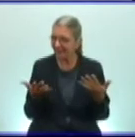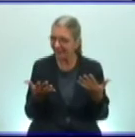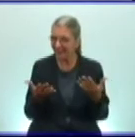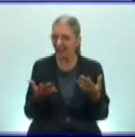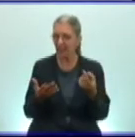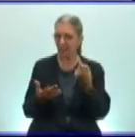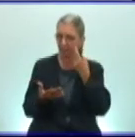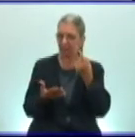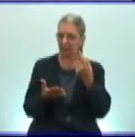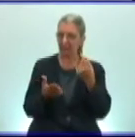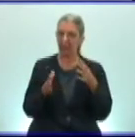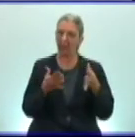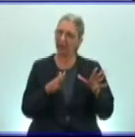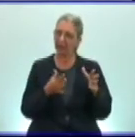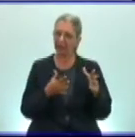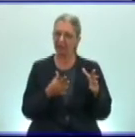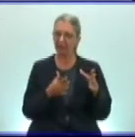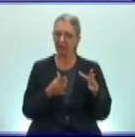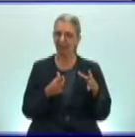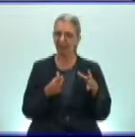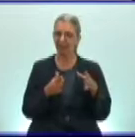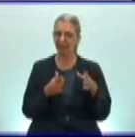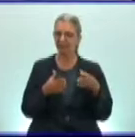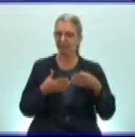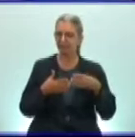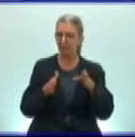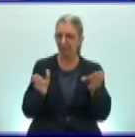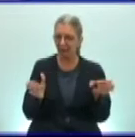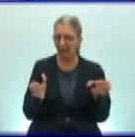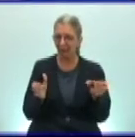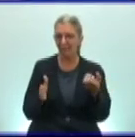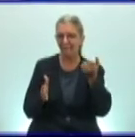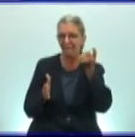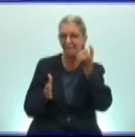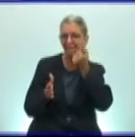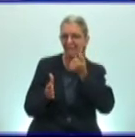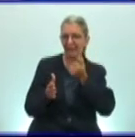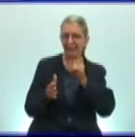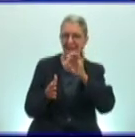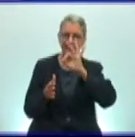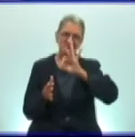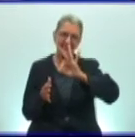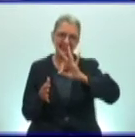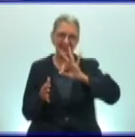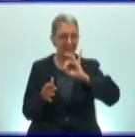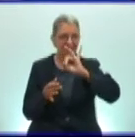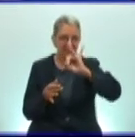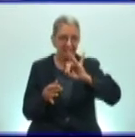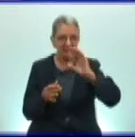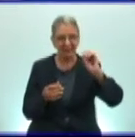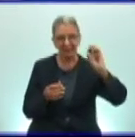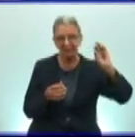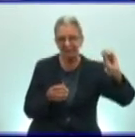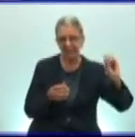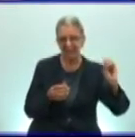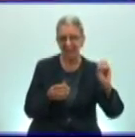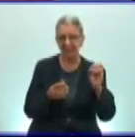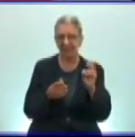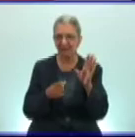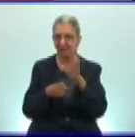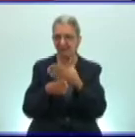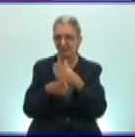Se estima que se han publicado más de 700 versiones de la tabla periódica, que por su forma pueden